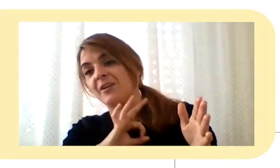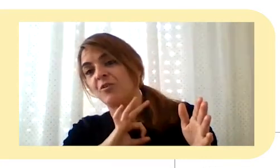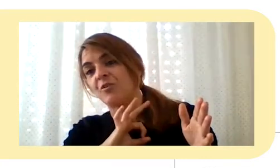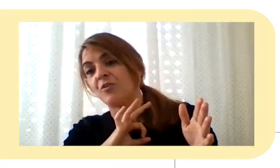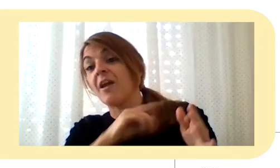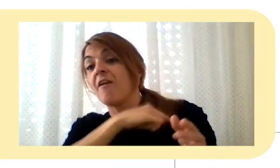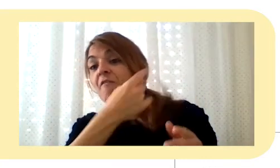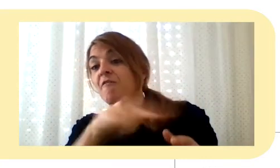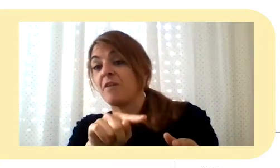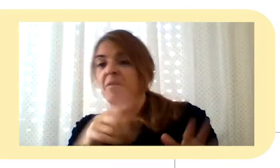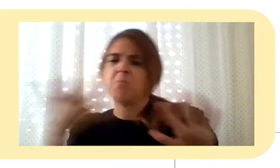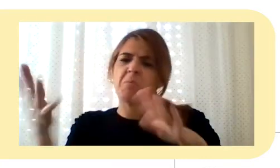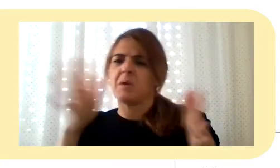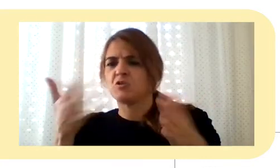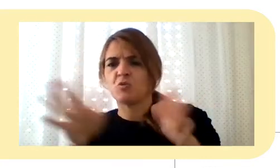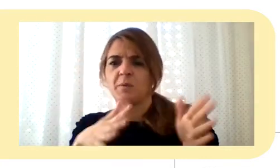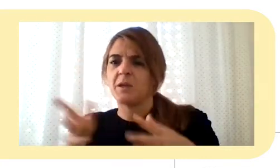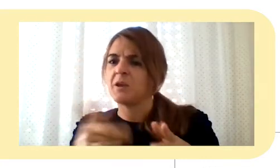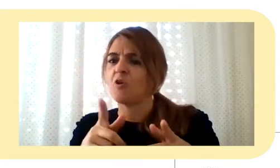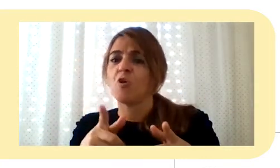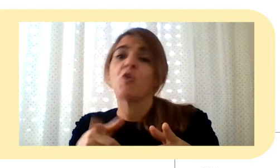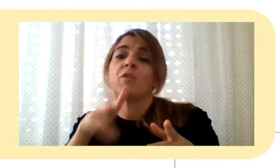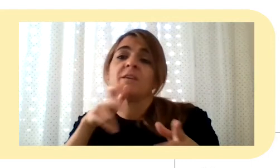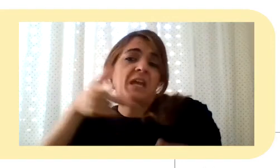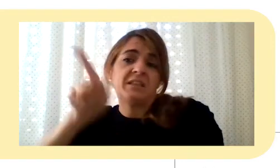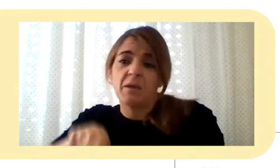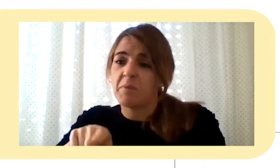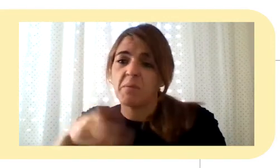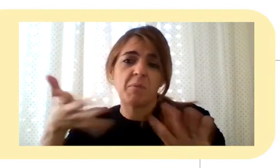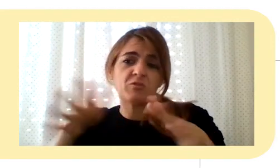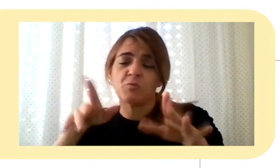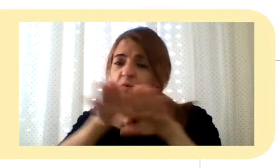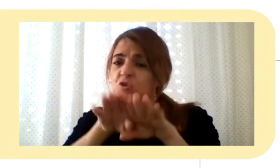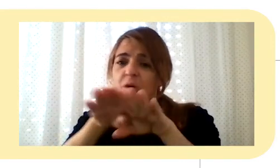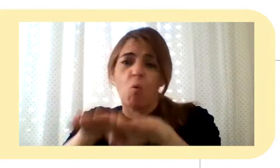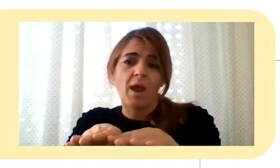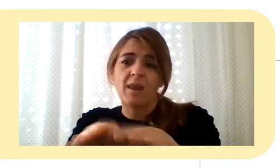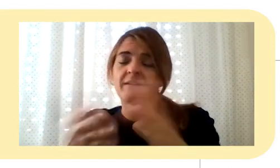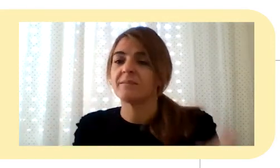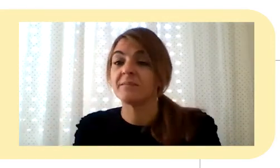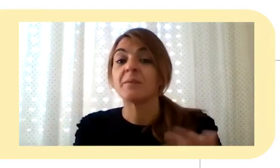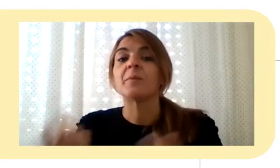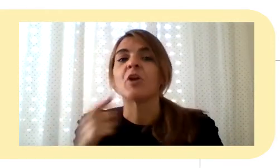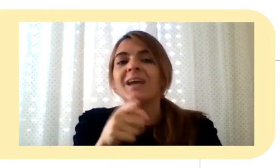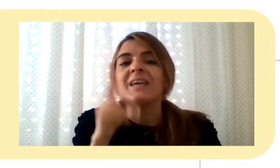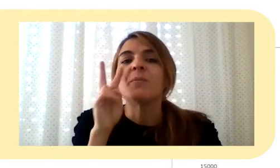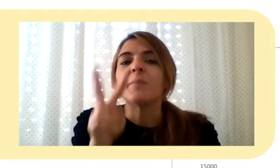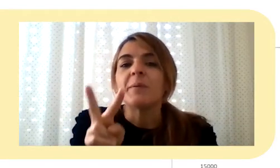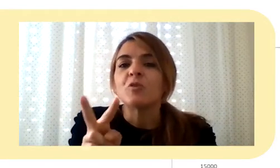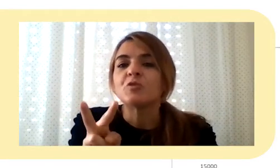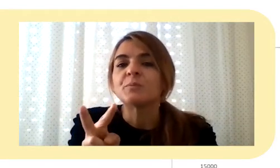la disnea también más o menos es igual en hombres y mujeres. Sin embargo, aquí tenemos los